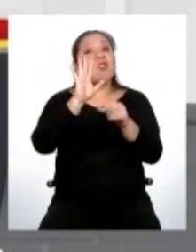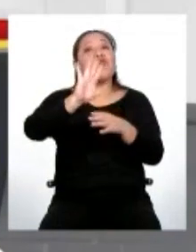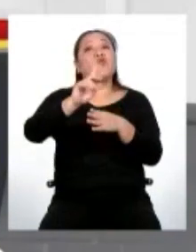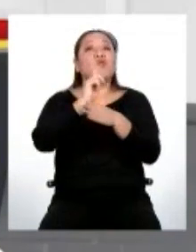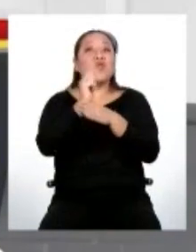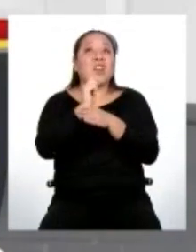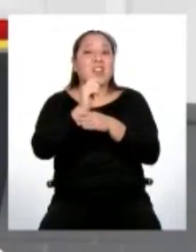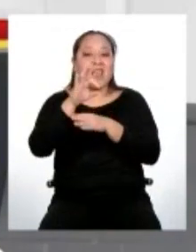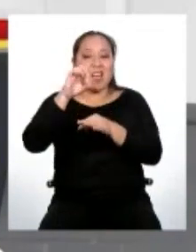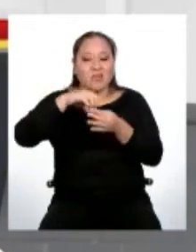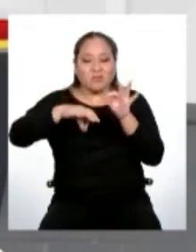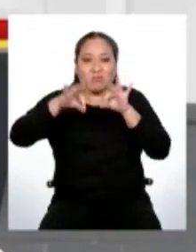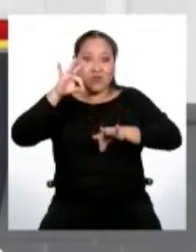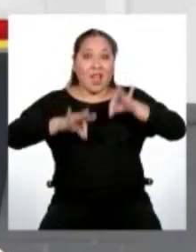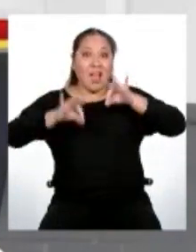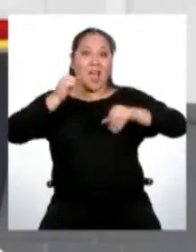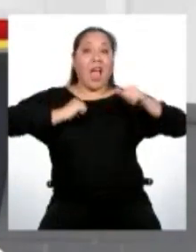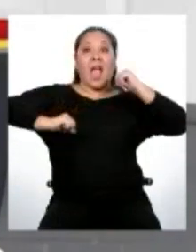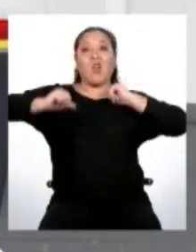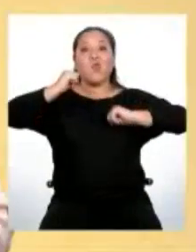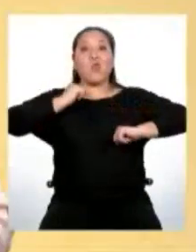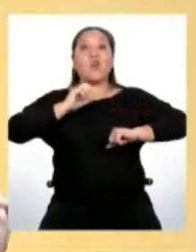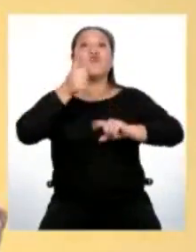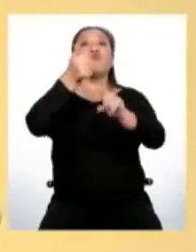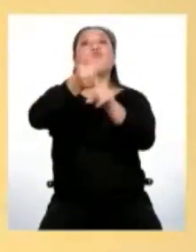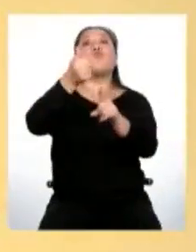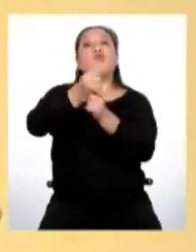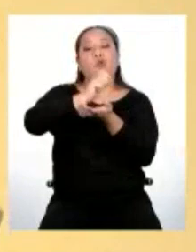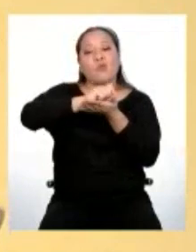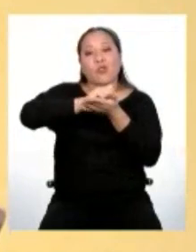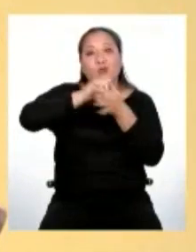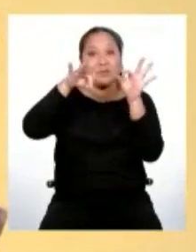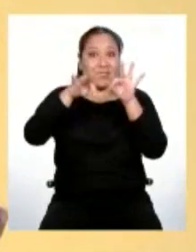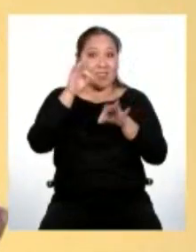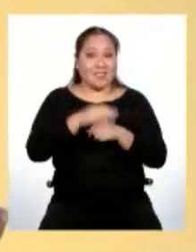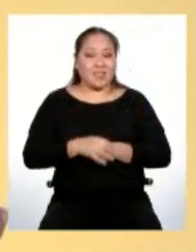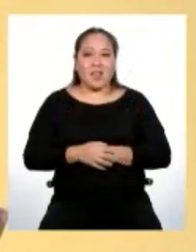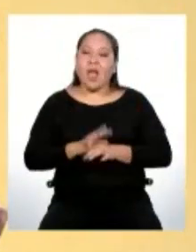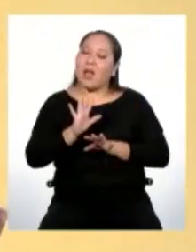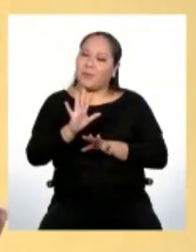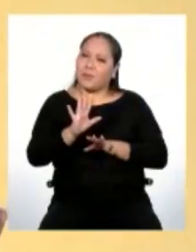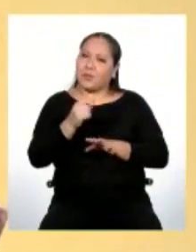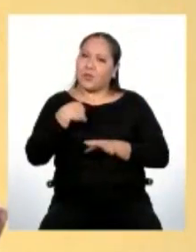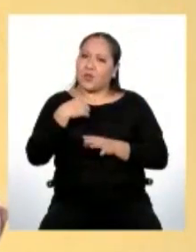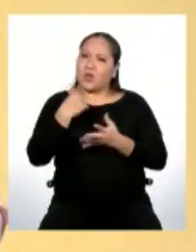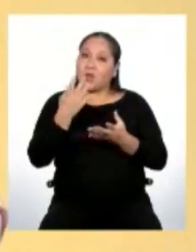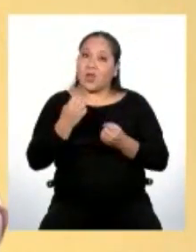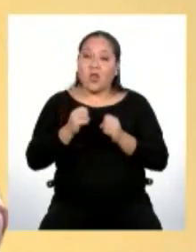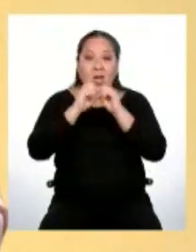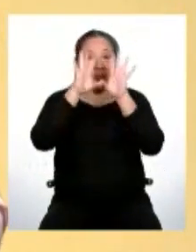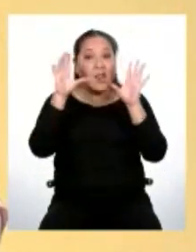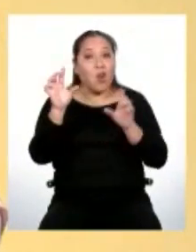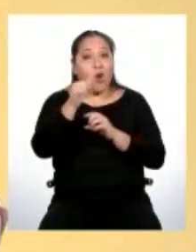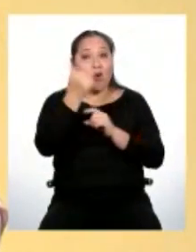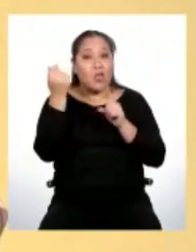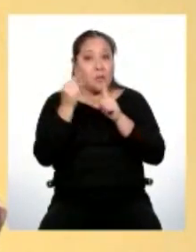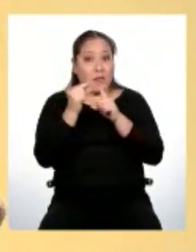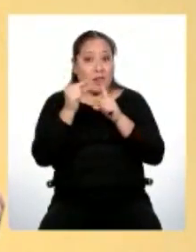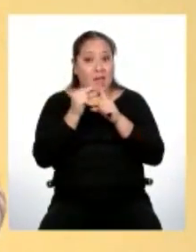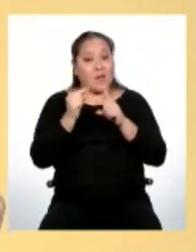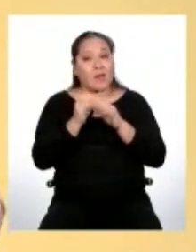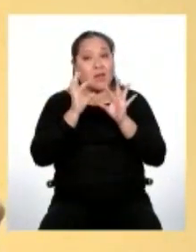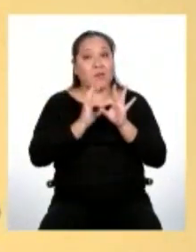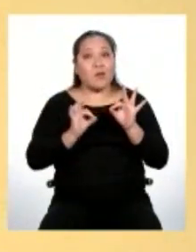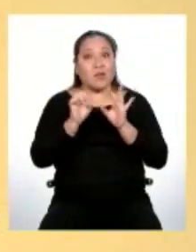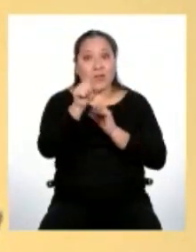tarea de dramatizar su propio guión teatral. Y hablando de dramatización, me gustaría hacer una definición más clara y precisa para